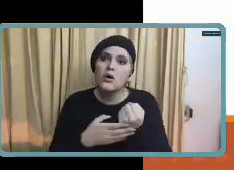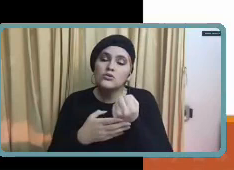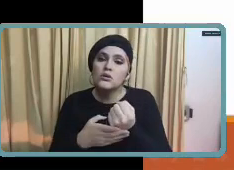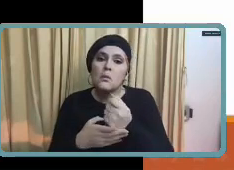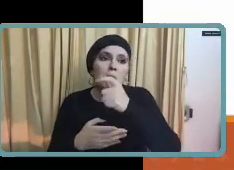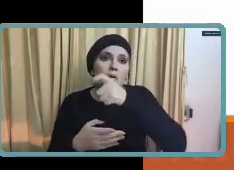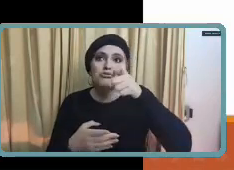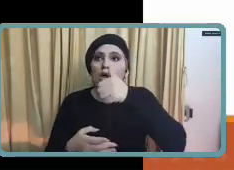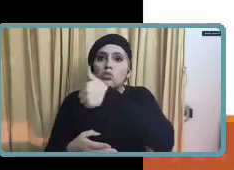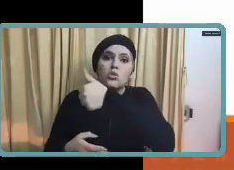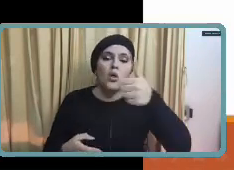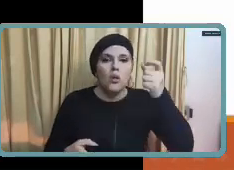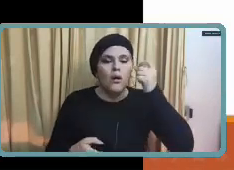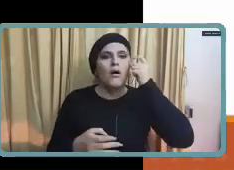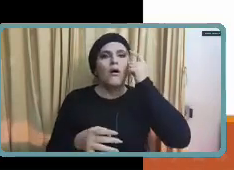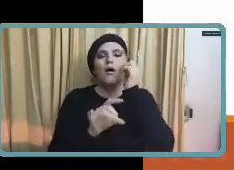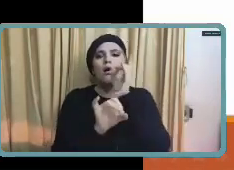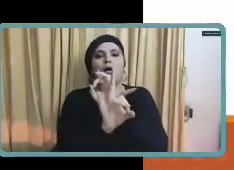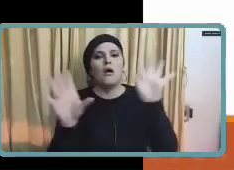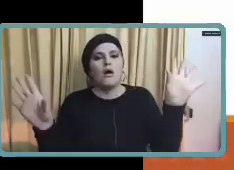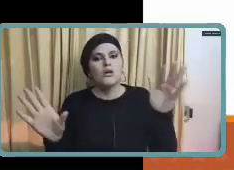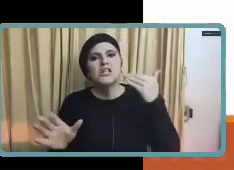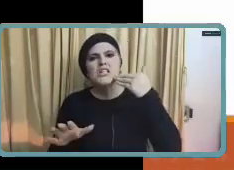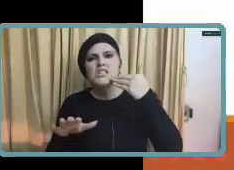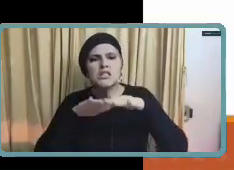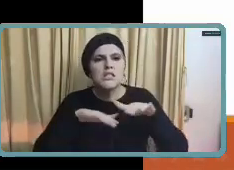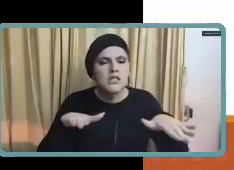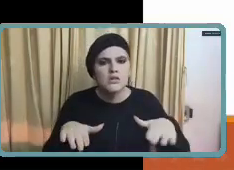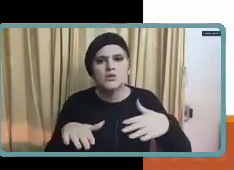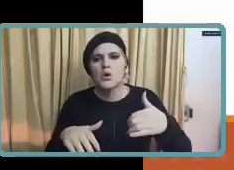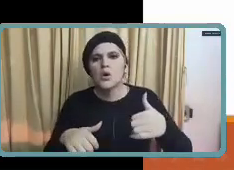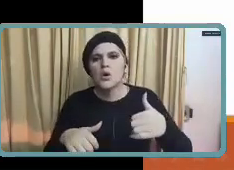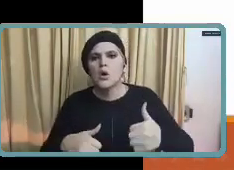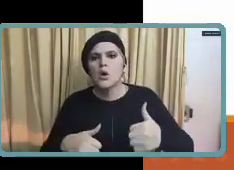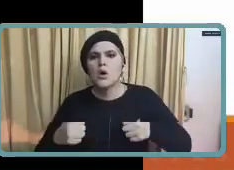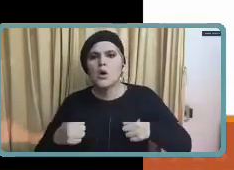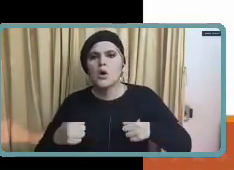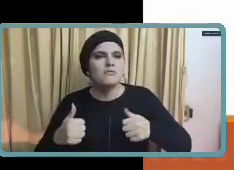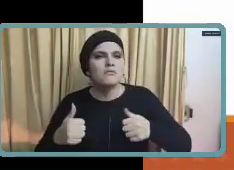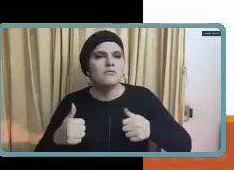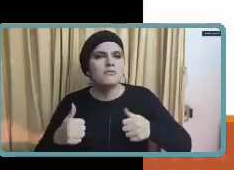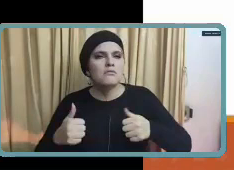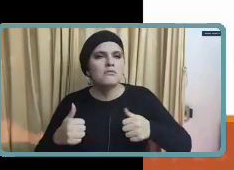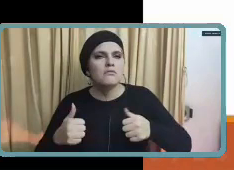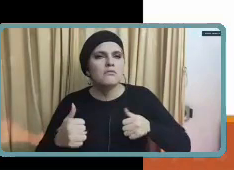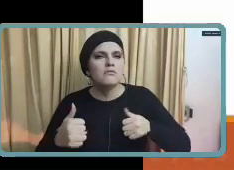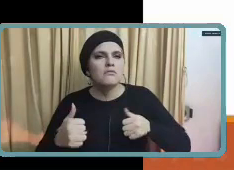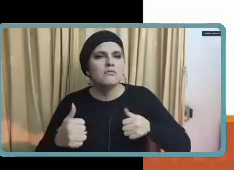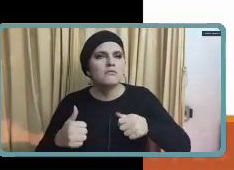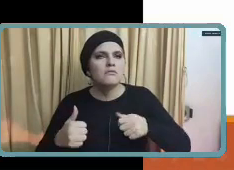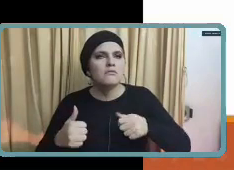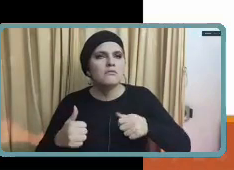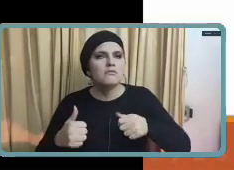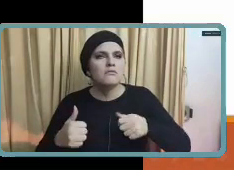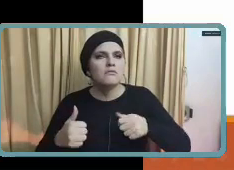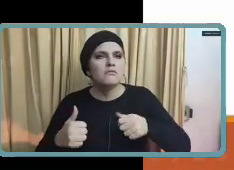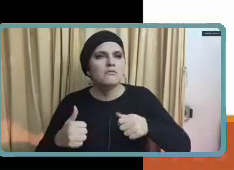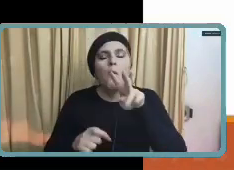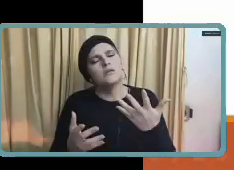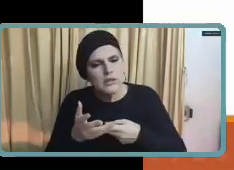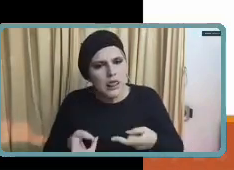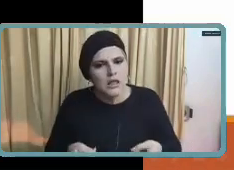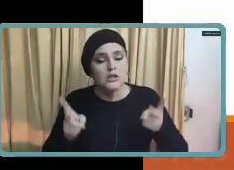a todos los niños y niñas. Tenemos que seguir luchando por el derecho a acompañamiento a pandemia.